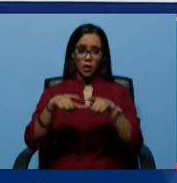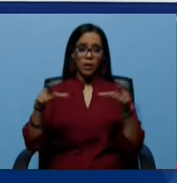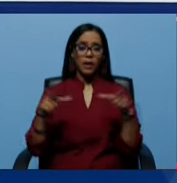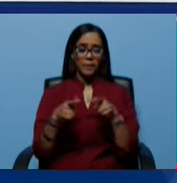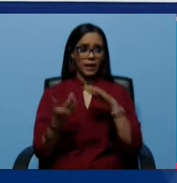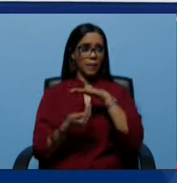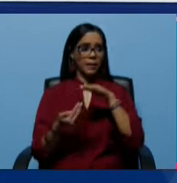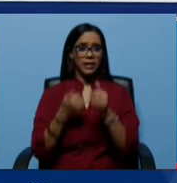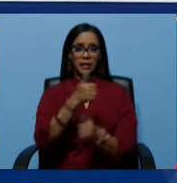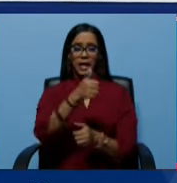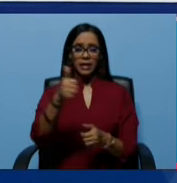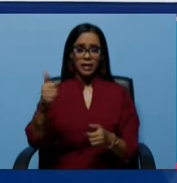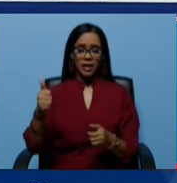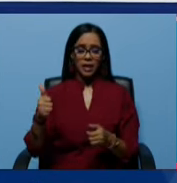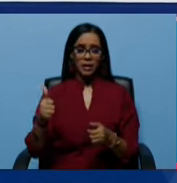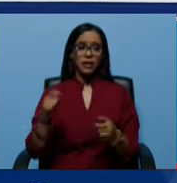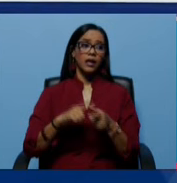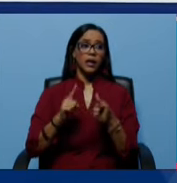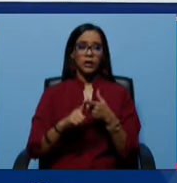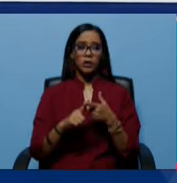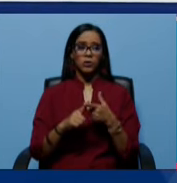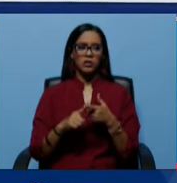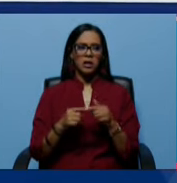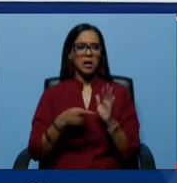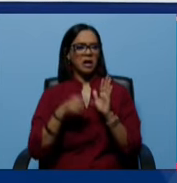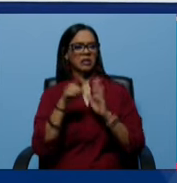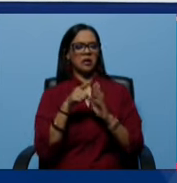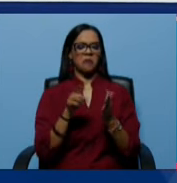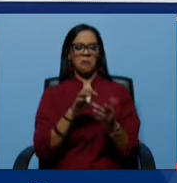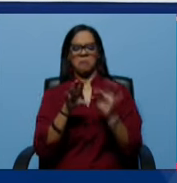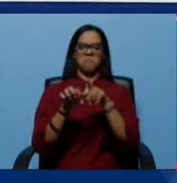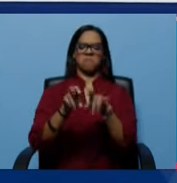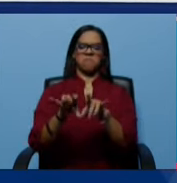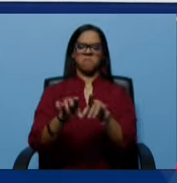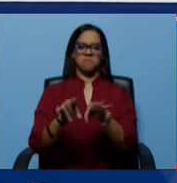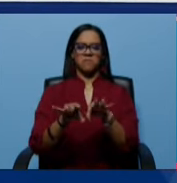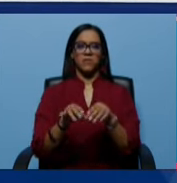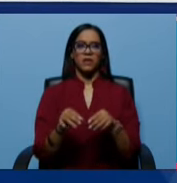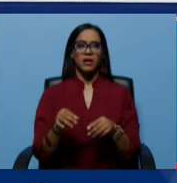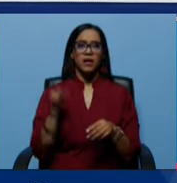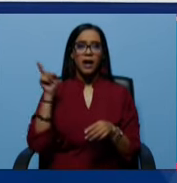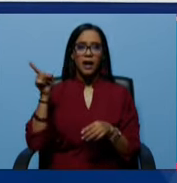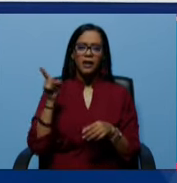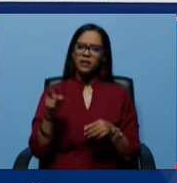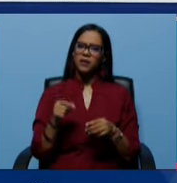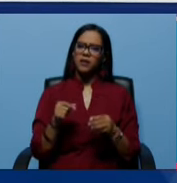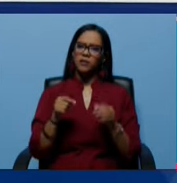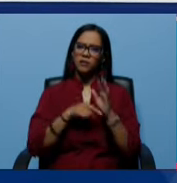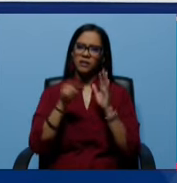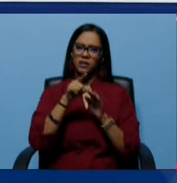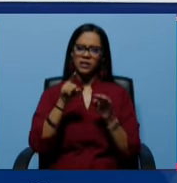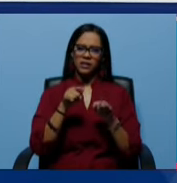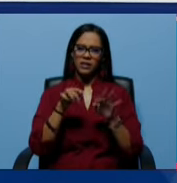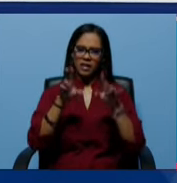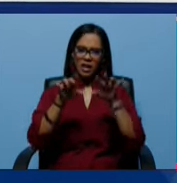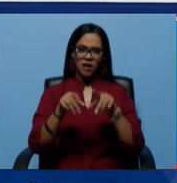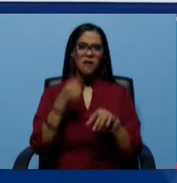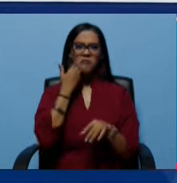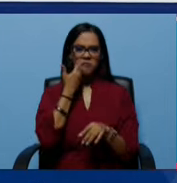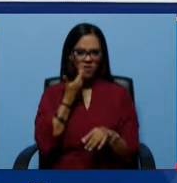cada área, entonces sacan artículos. Ahí sacaron un artículo tendencioso,